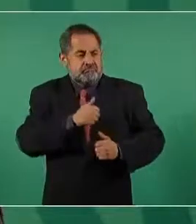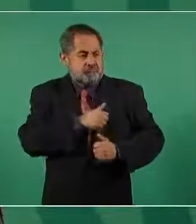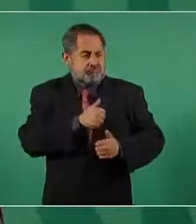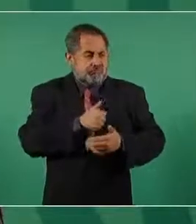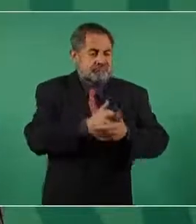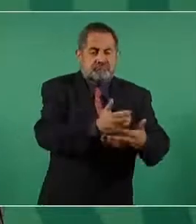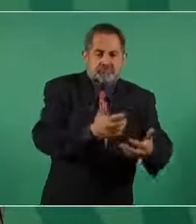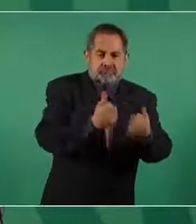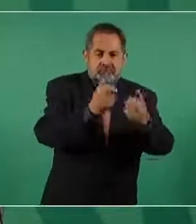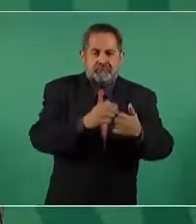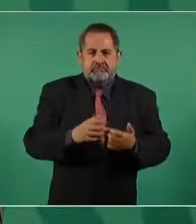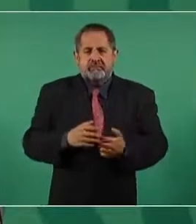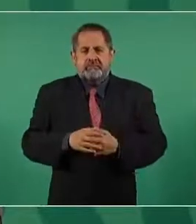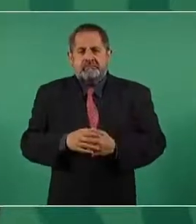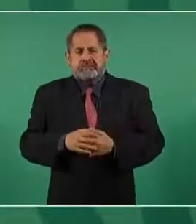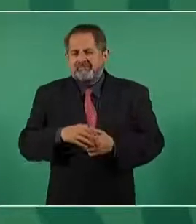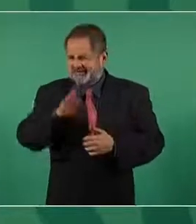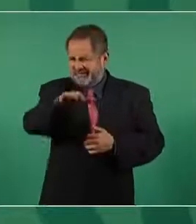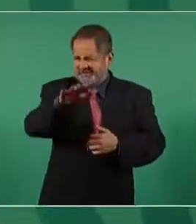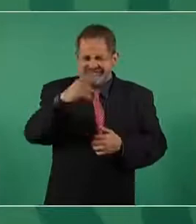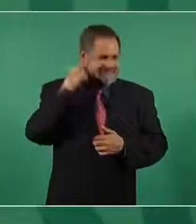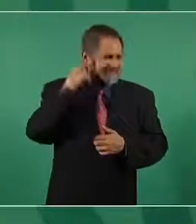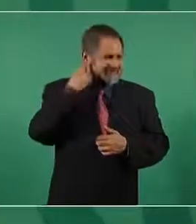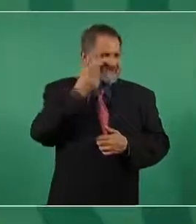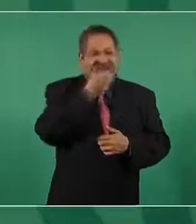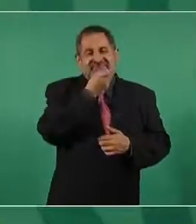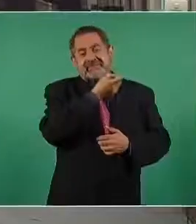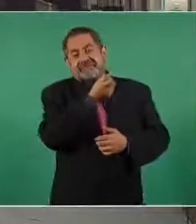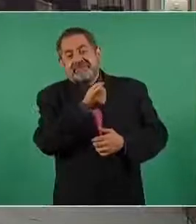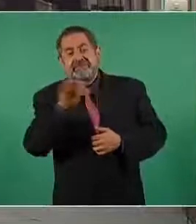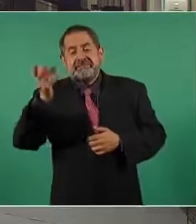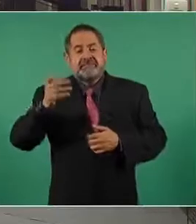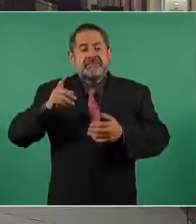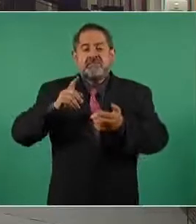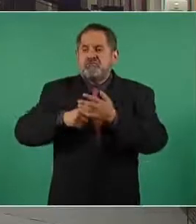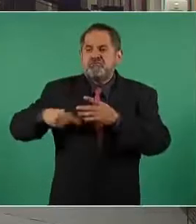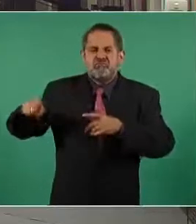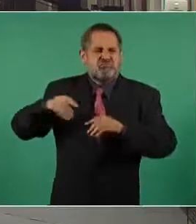porque ya ven cómo dicen que estamos militarizando a México, ¿no?